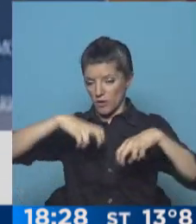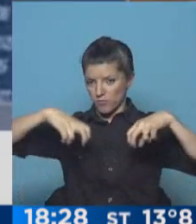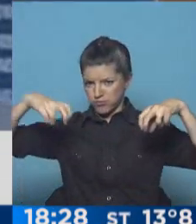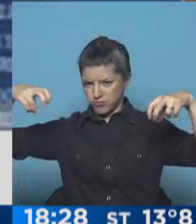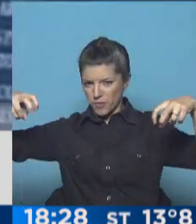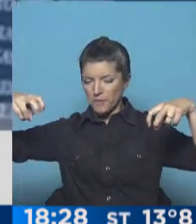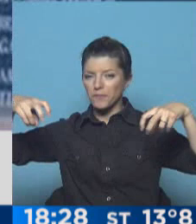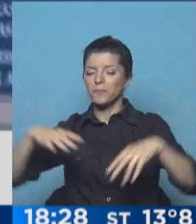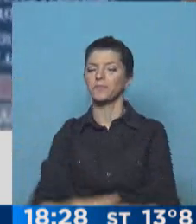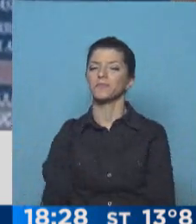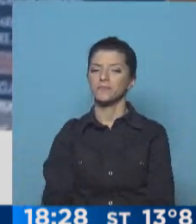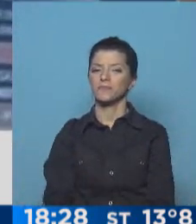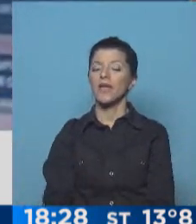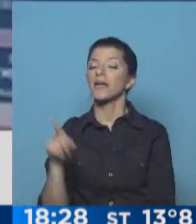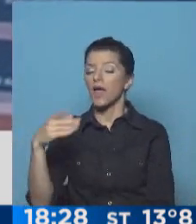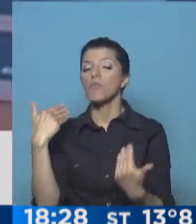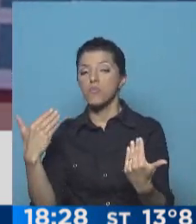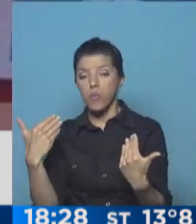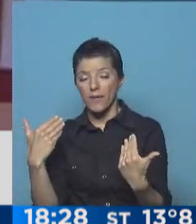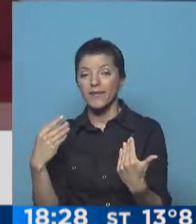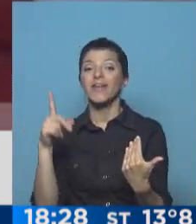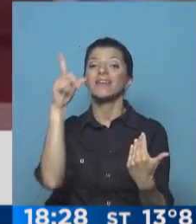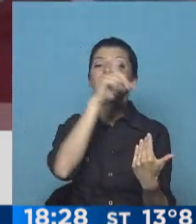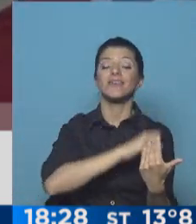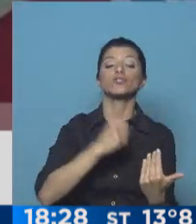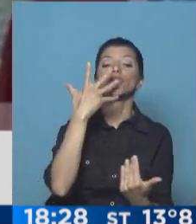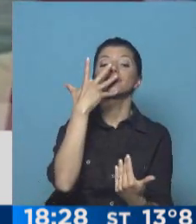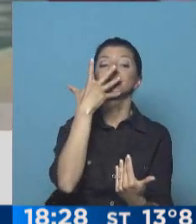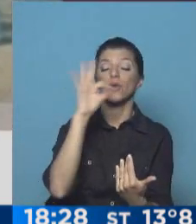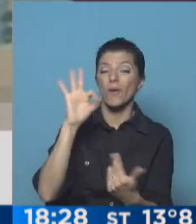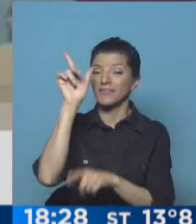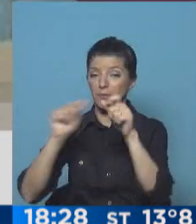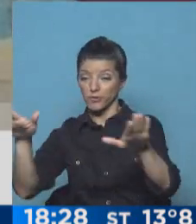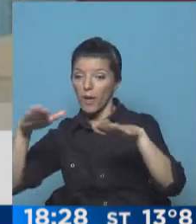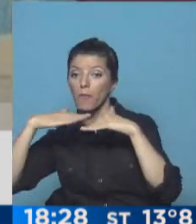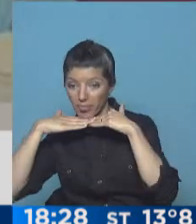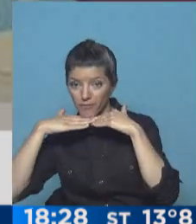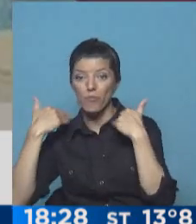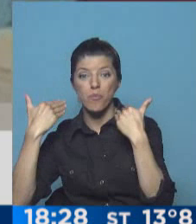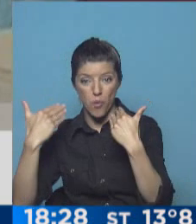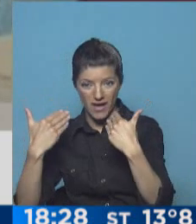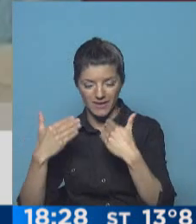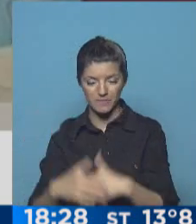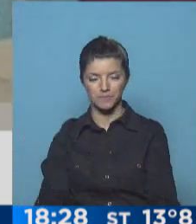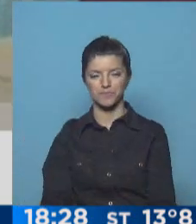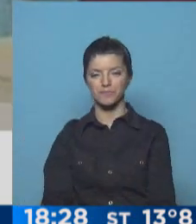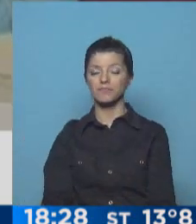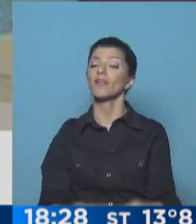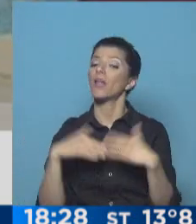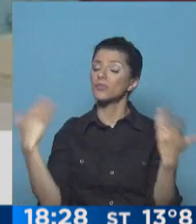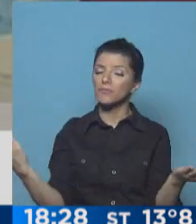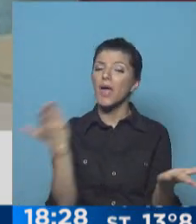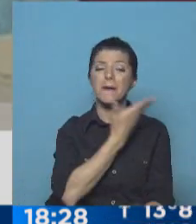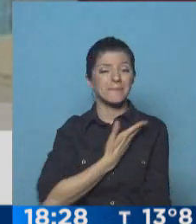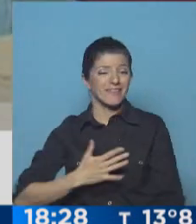puede albergar a 150 espectadores. Señora Presidenta, estamos